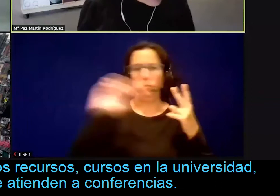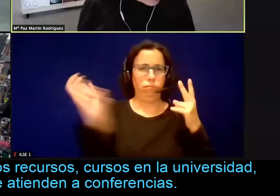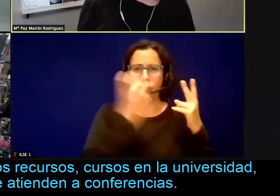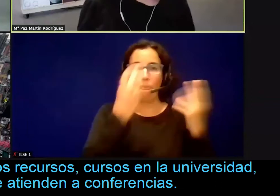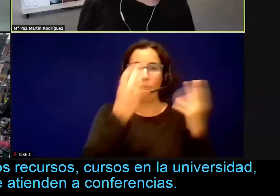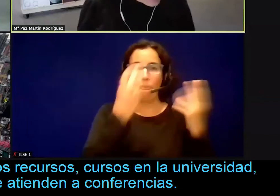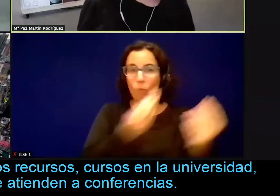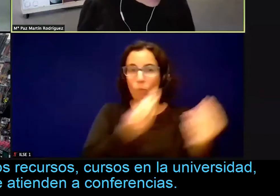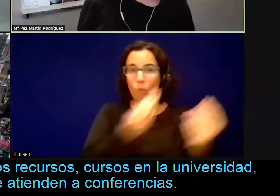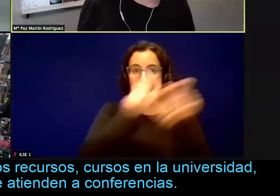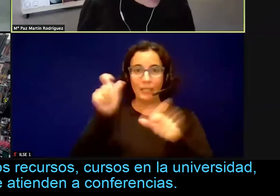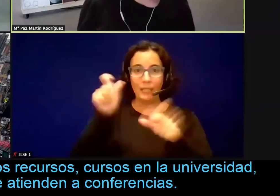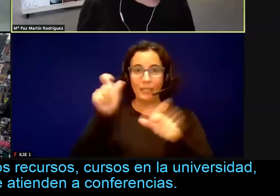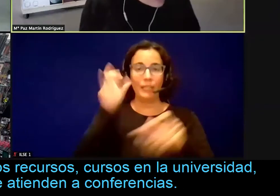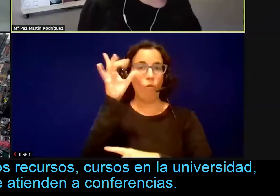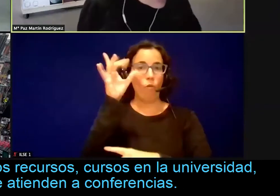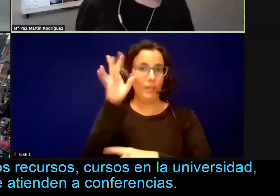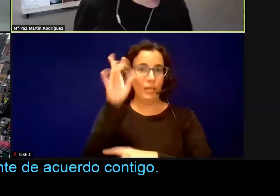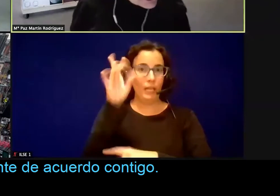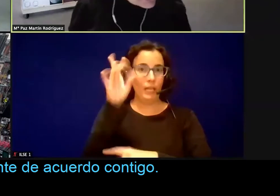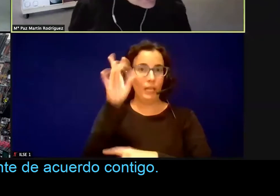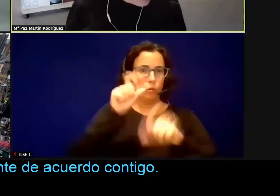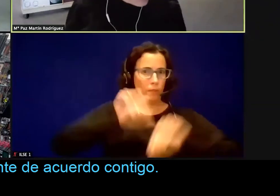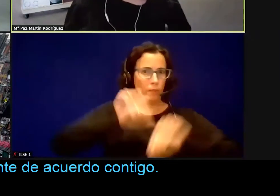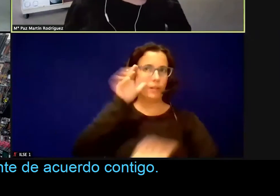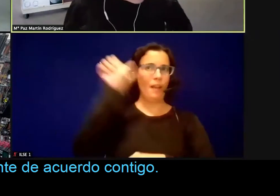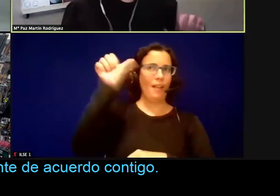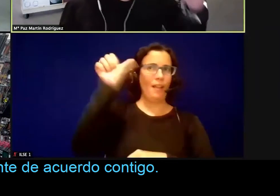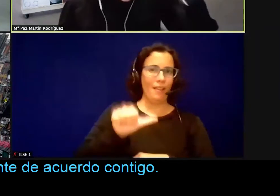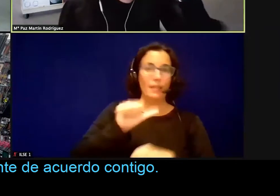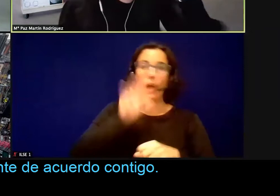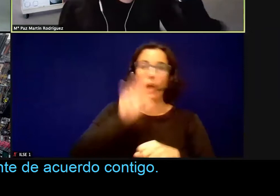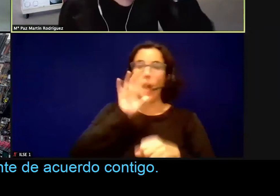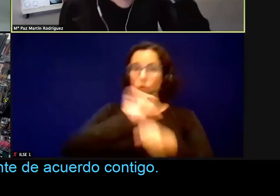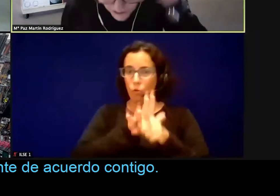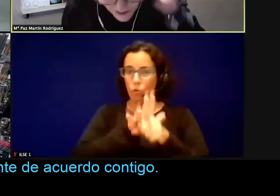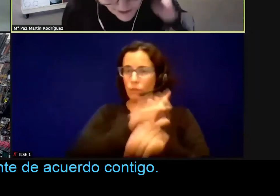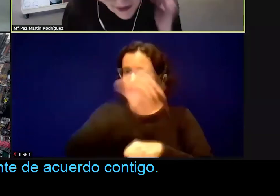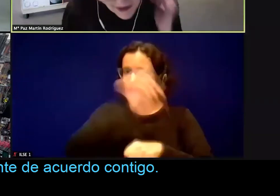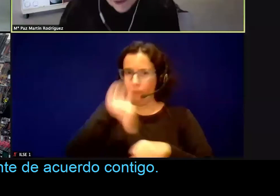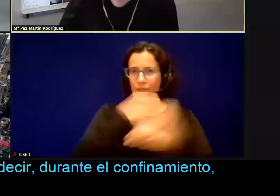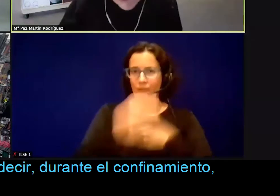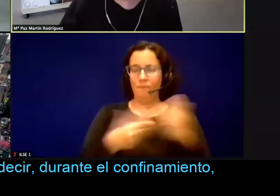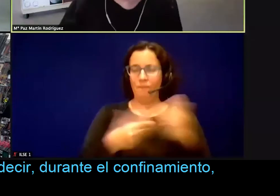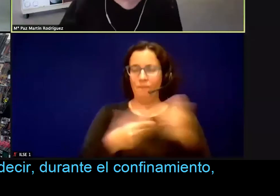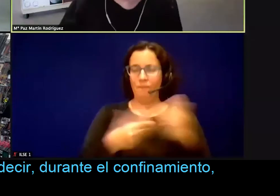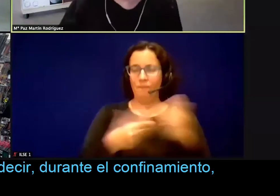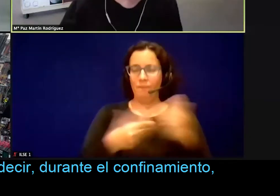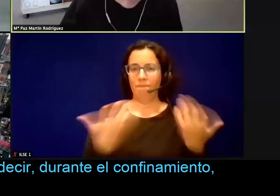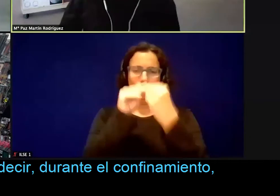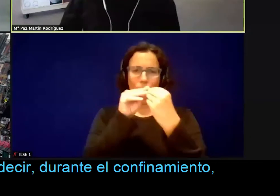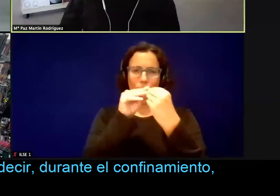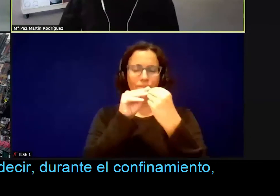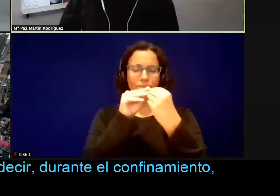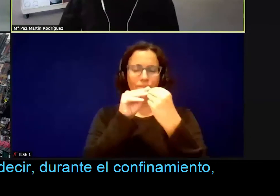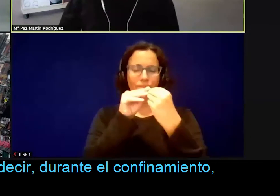conferencias, personas mayores, sobre todo ahora también con el COVID, que tampoco pueden salir tanto, ¿no? Entonces, yo, vamos, estoy completamente de acuerdo contigo. Hay dos cosas que sí quería decir, que un poco al hilo de